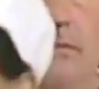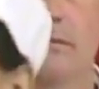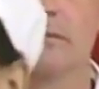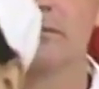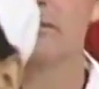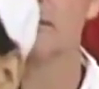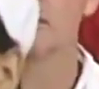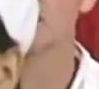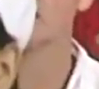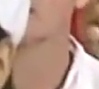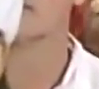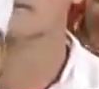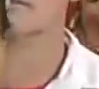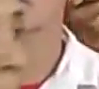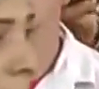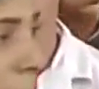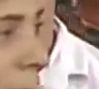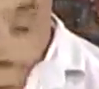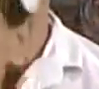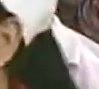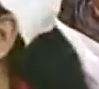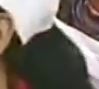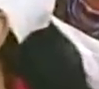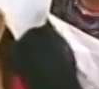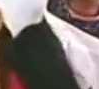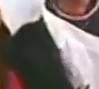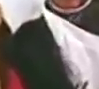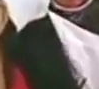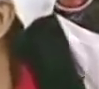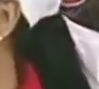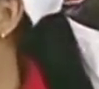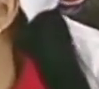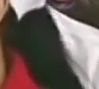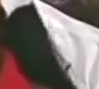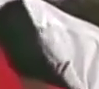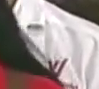El paseoo navegando por